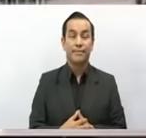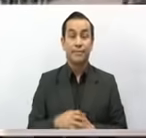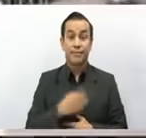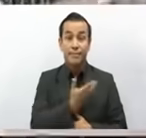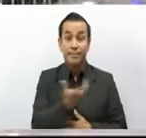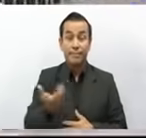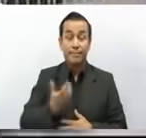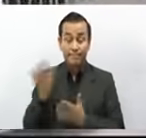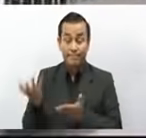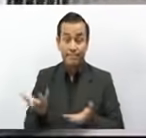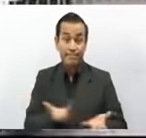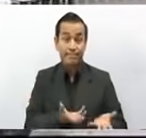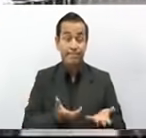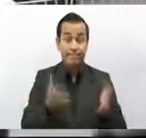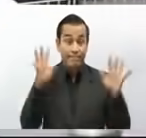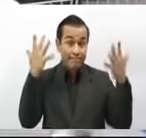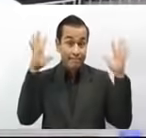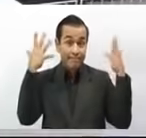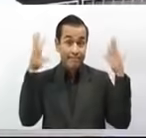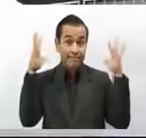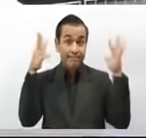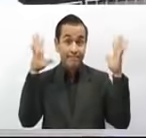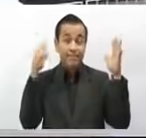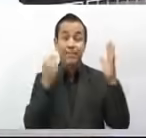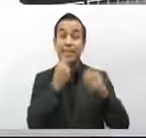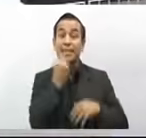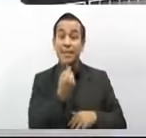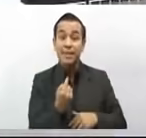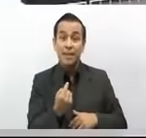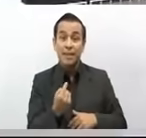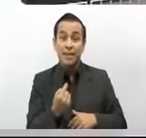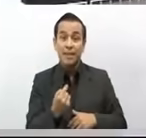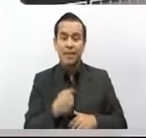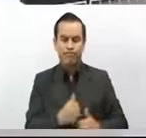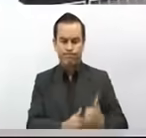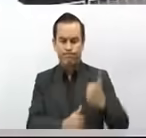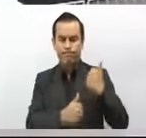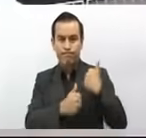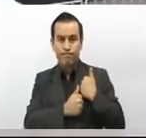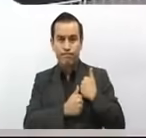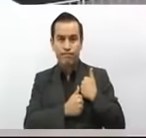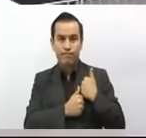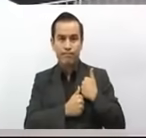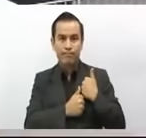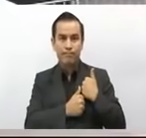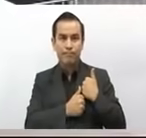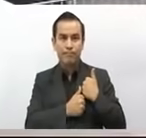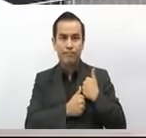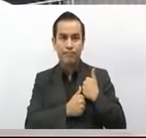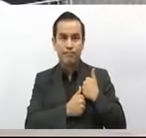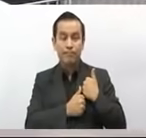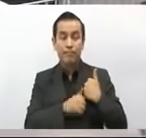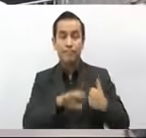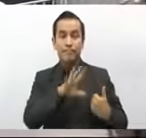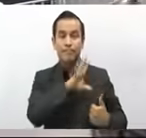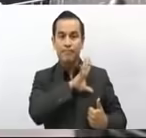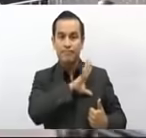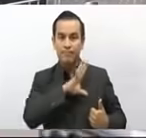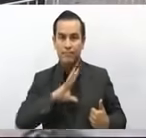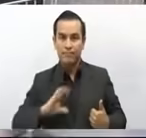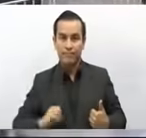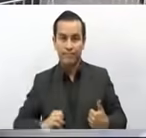Recibamos con un fuerte aplauso a la gloriosa Fuerza Armada de El